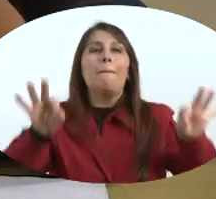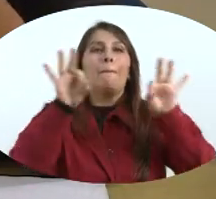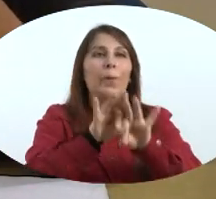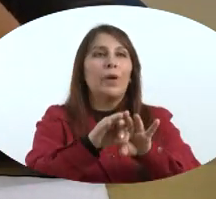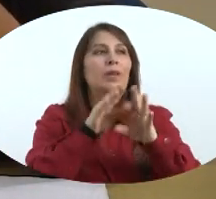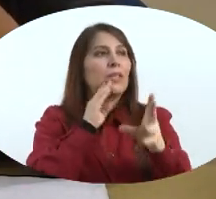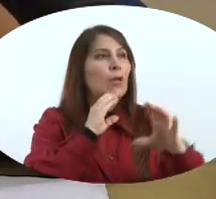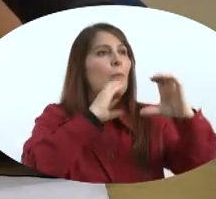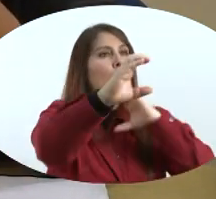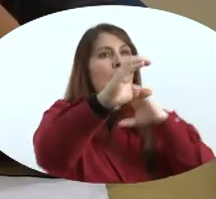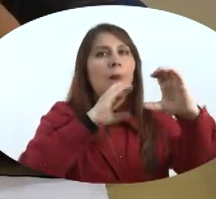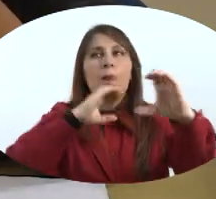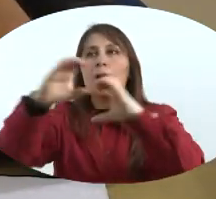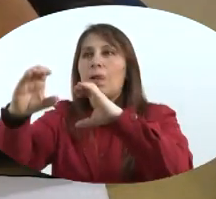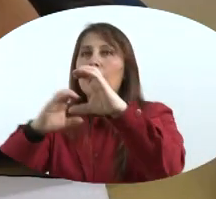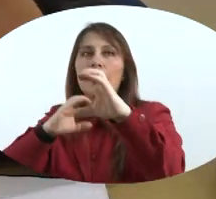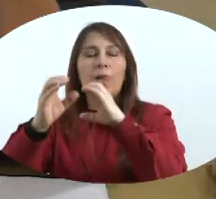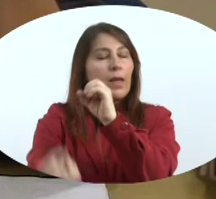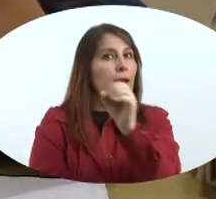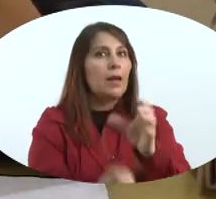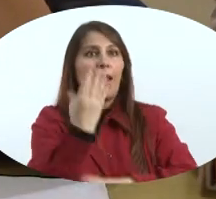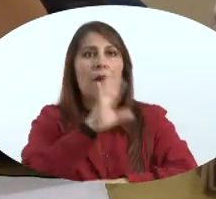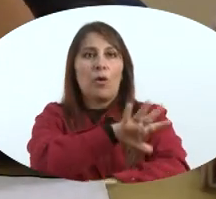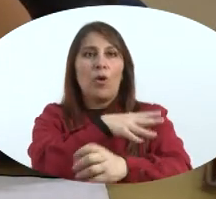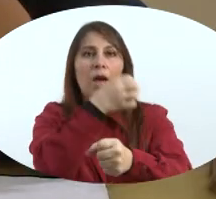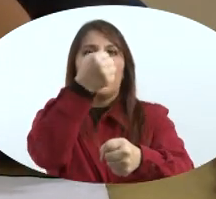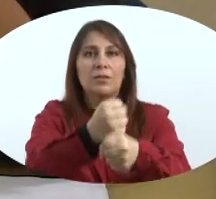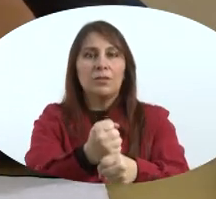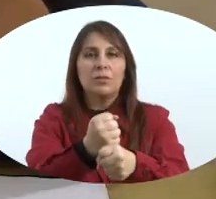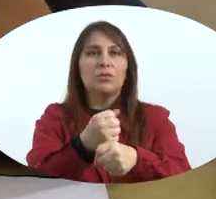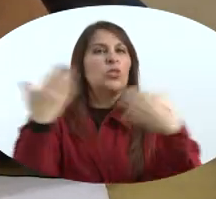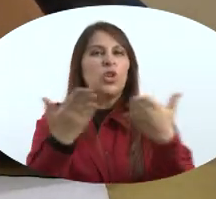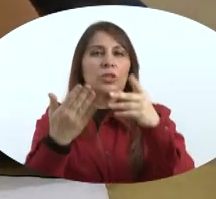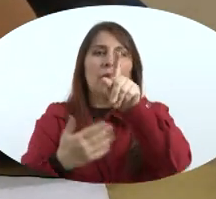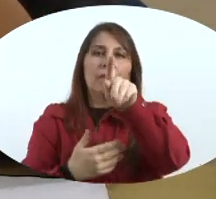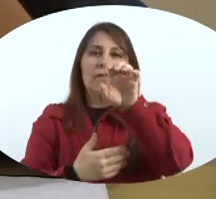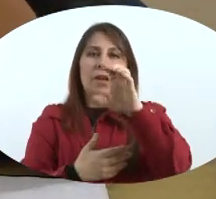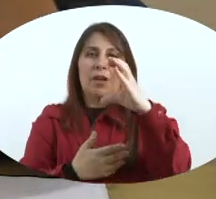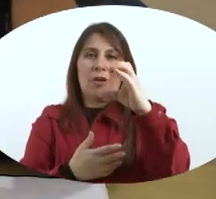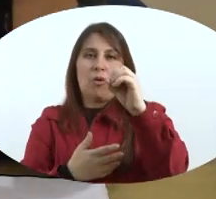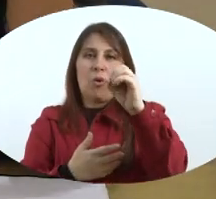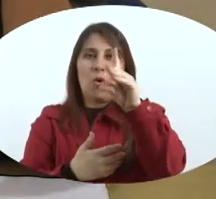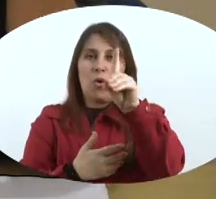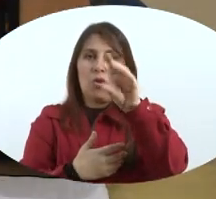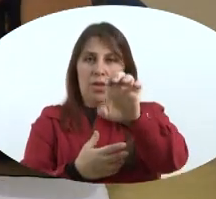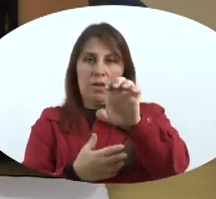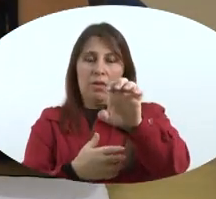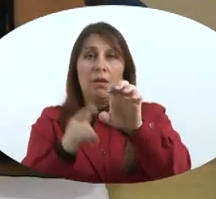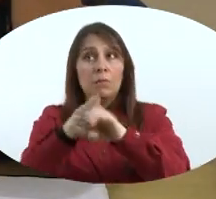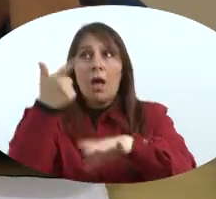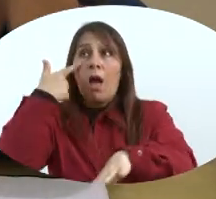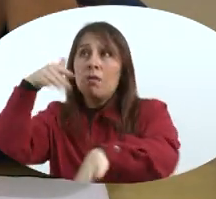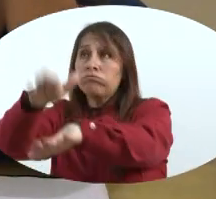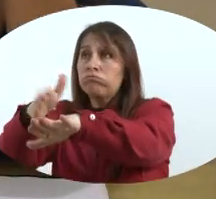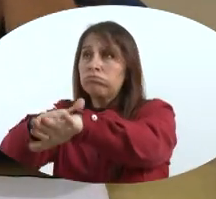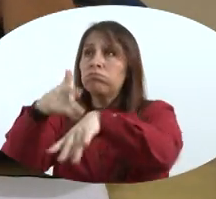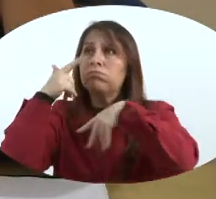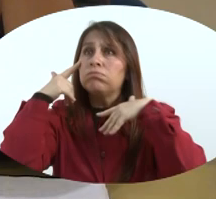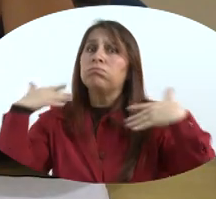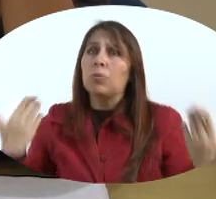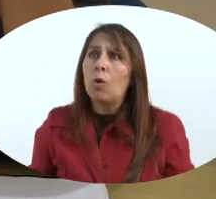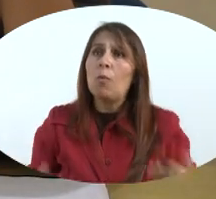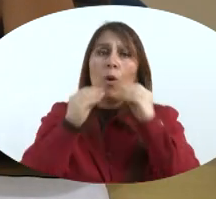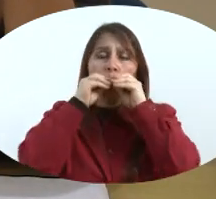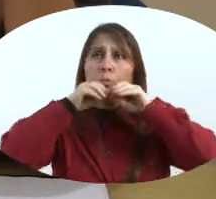de comunicación y hacer una nueva gestión dentro de fe-ccoo de poner esas banderas y esos derroteros con un criterio público